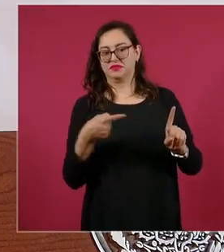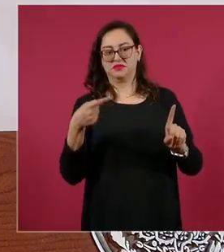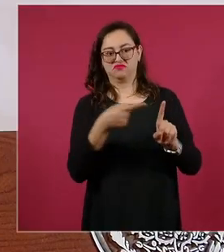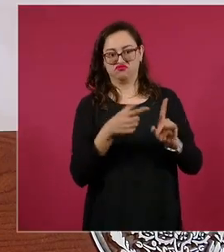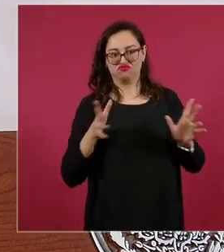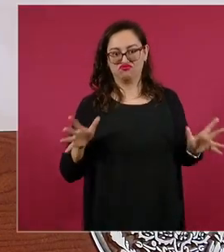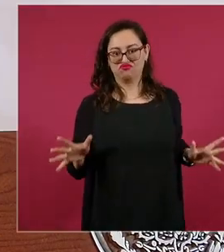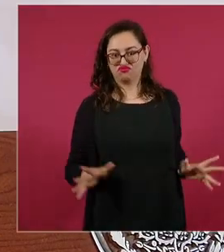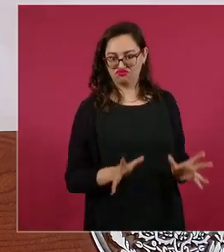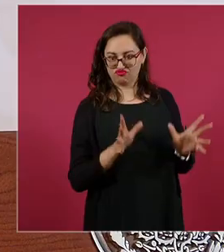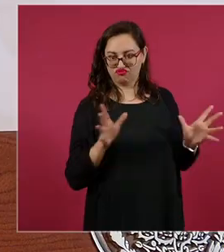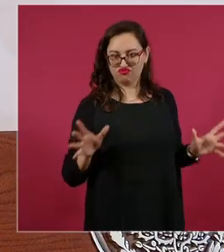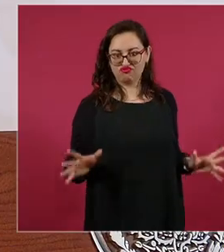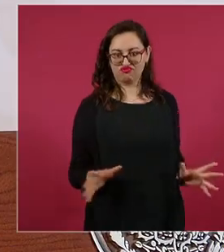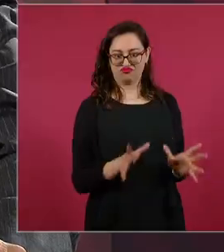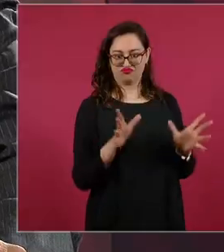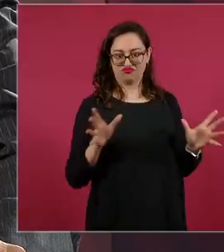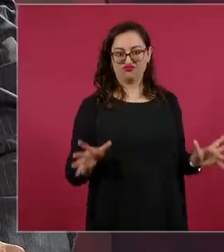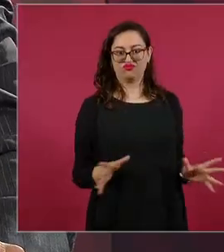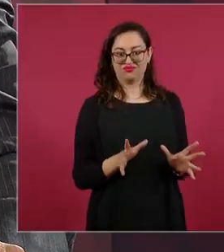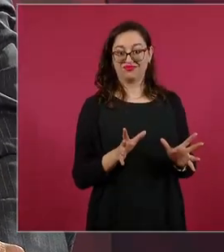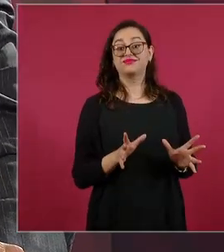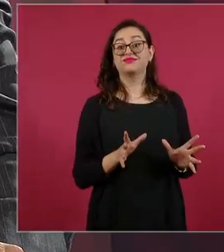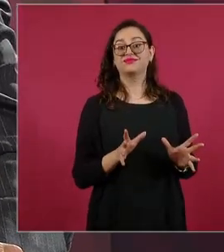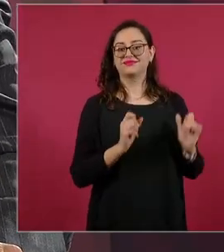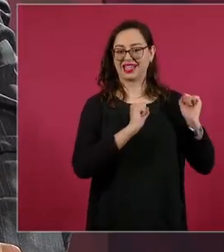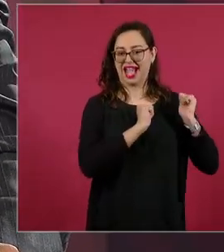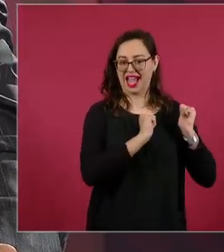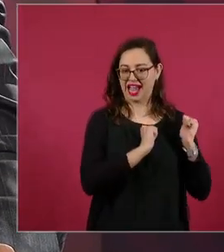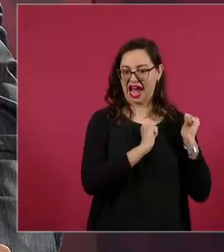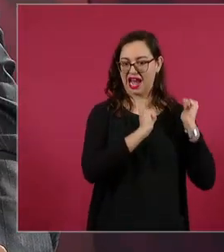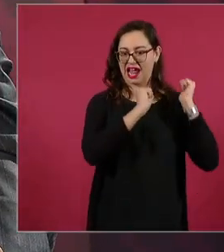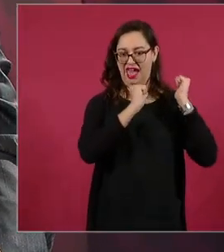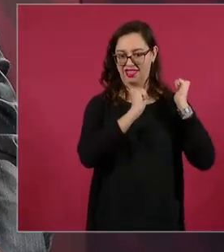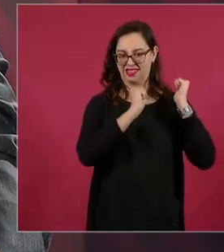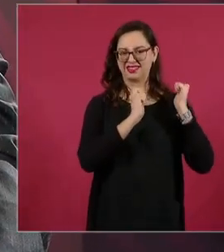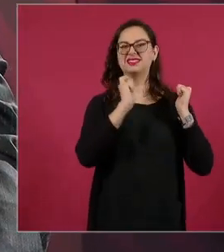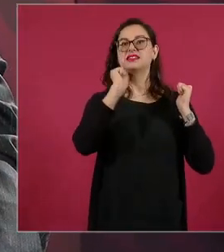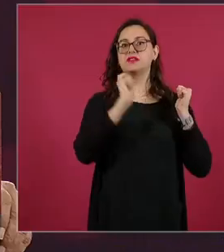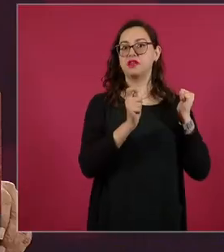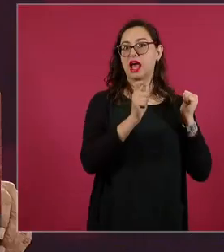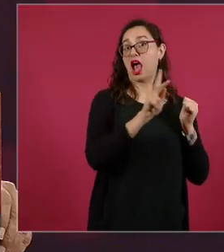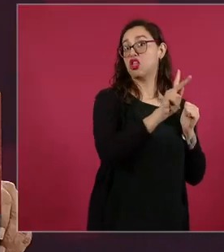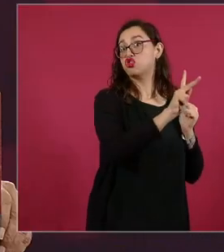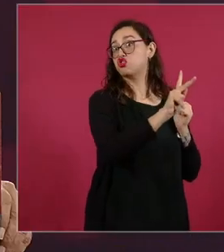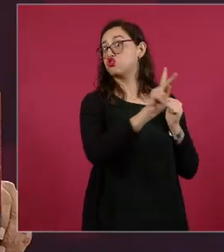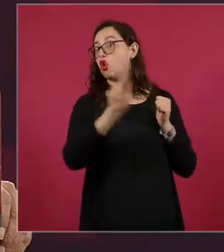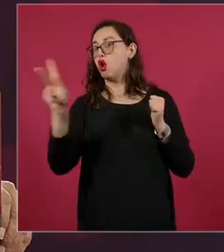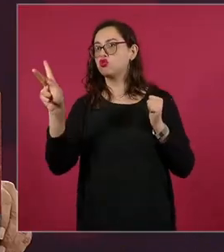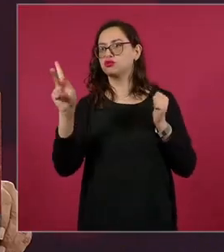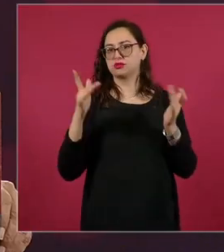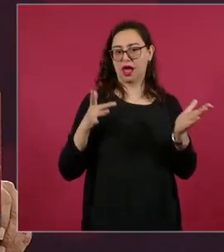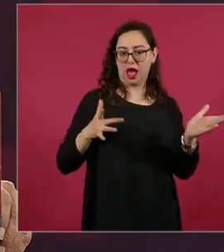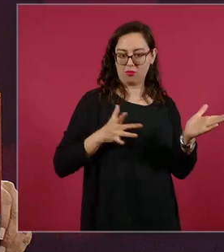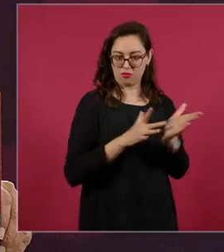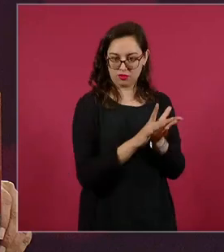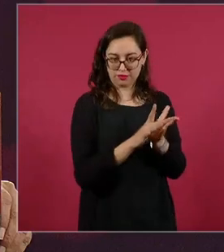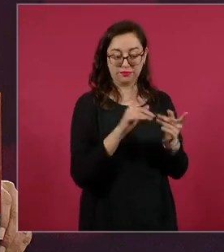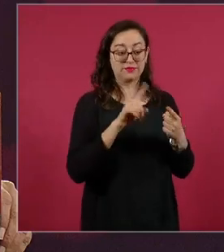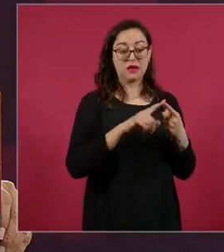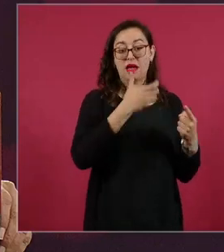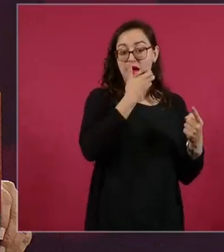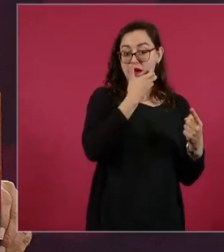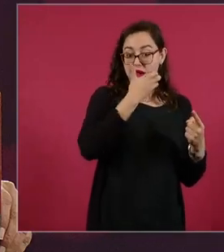la cargada o sea el tapado el